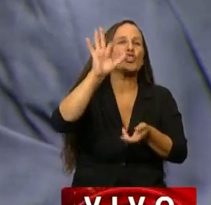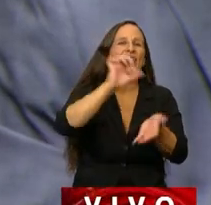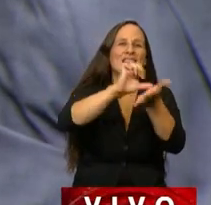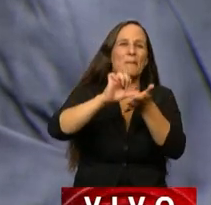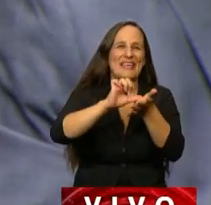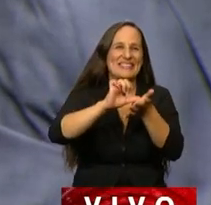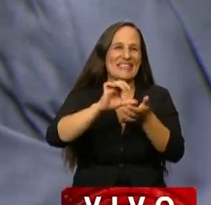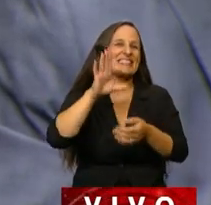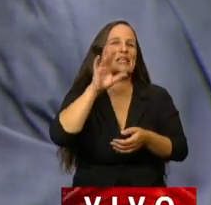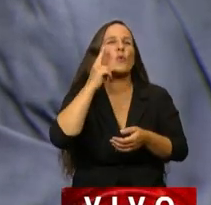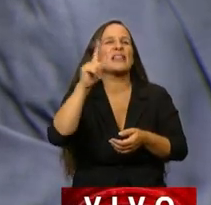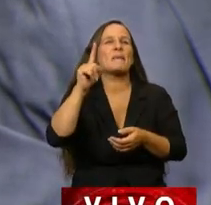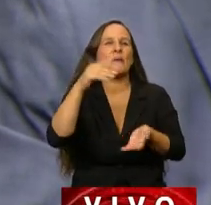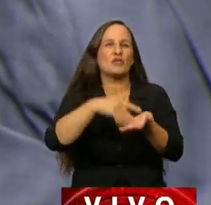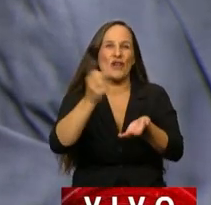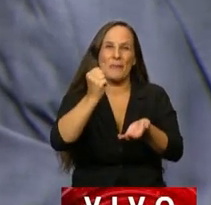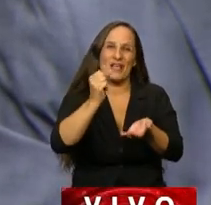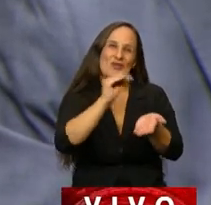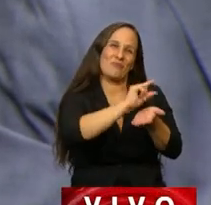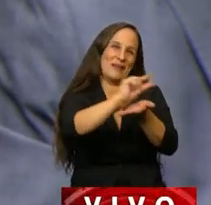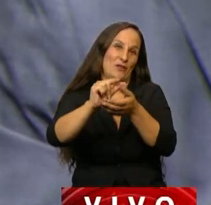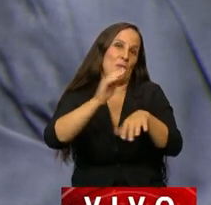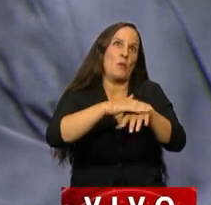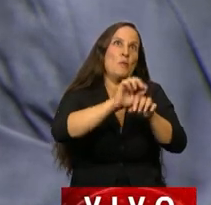aproximado de 50.000 millones de pesos.